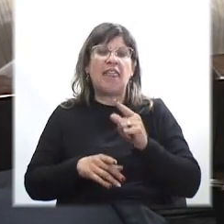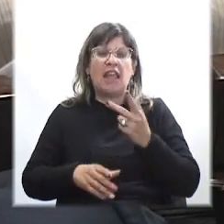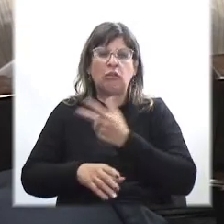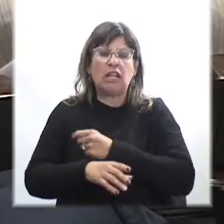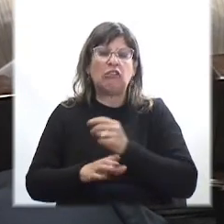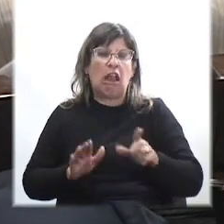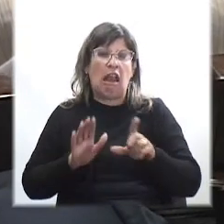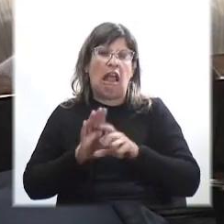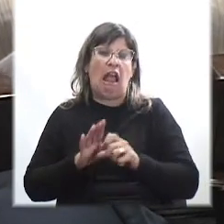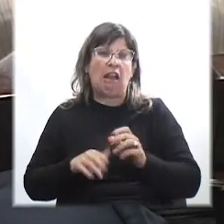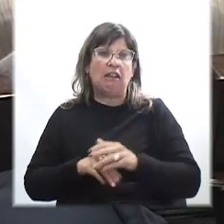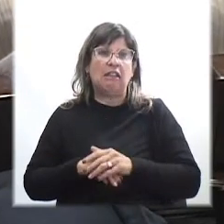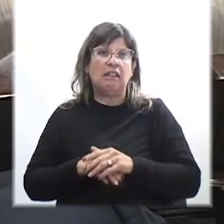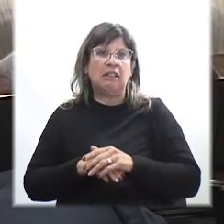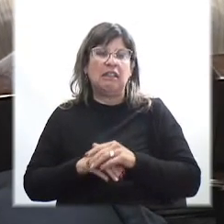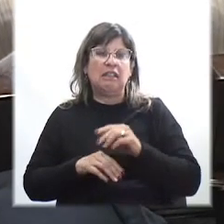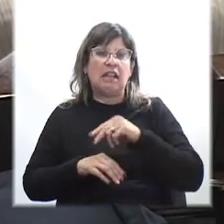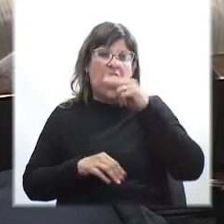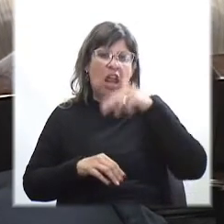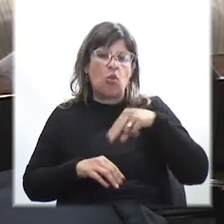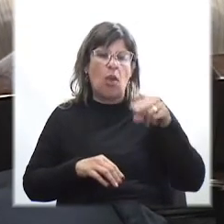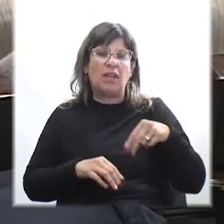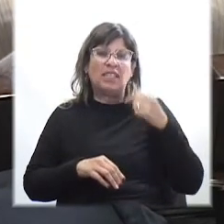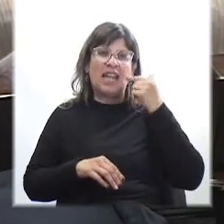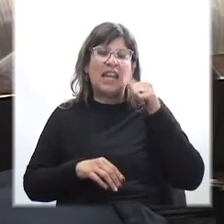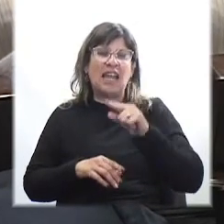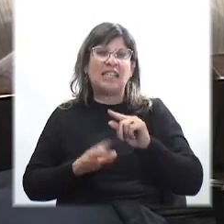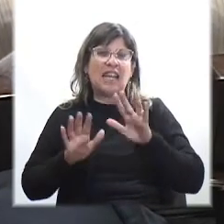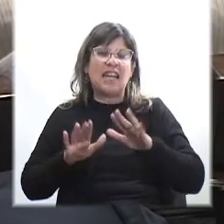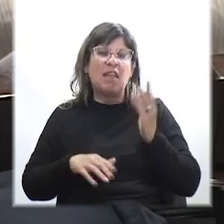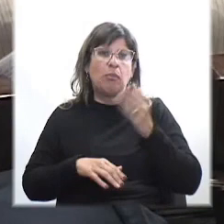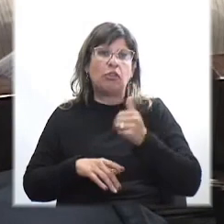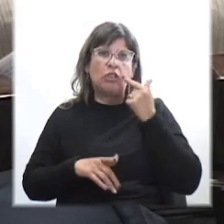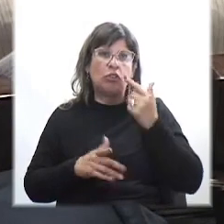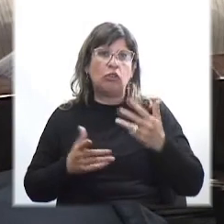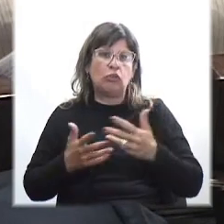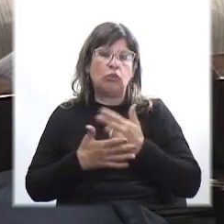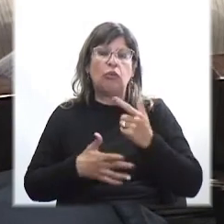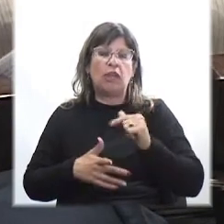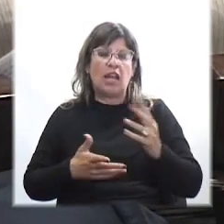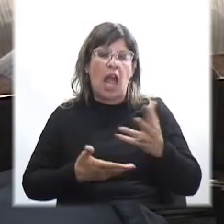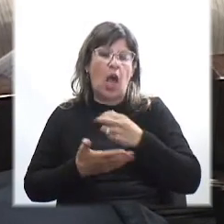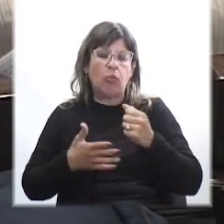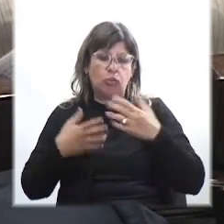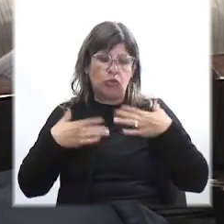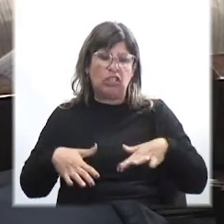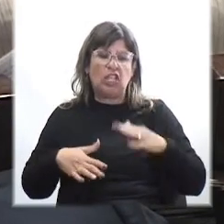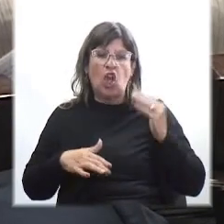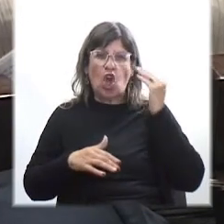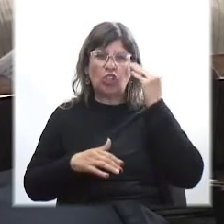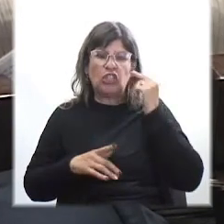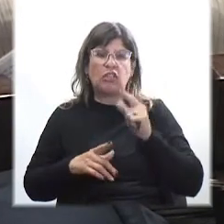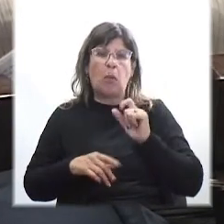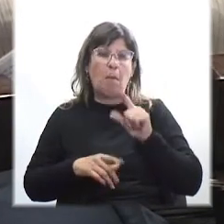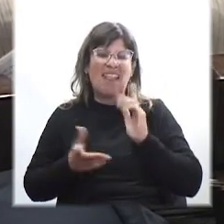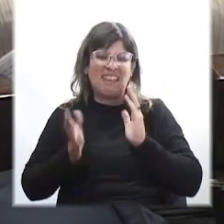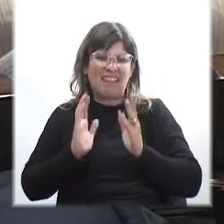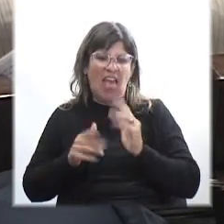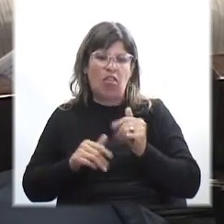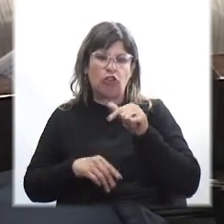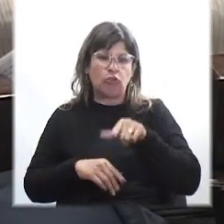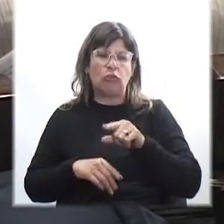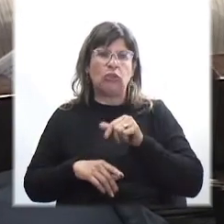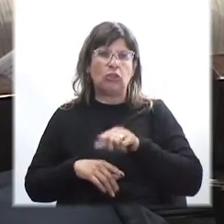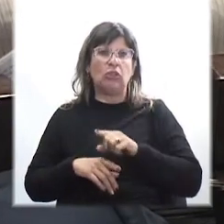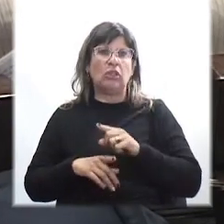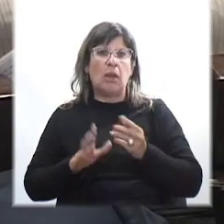legal? En Nueva Zelanda, el 10% de los ancianos sufren abusos físicos o psíquicos, son maltratados.